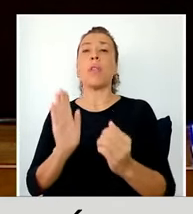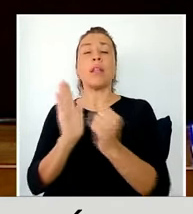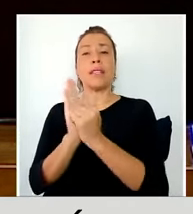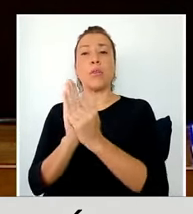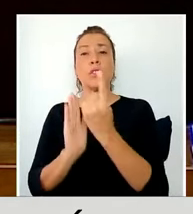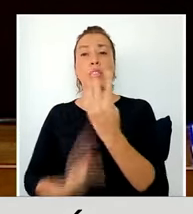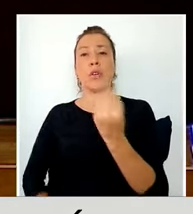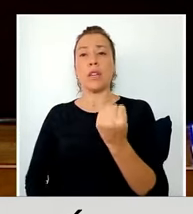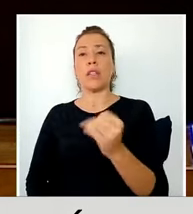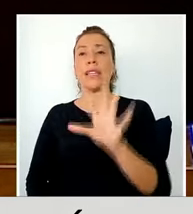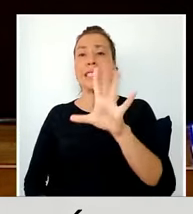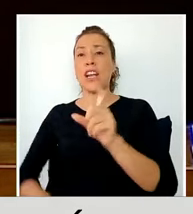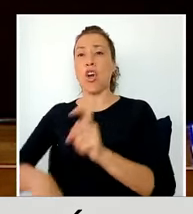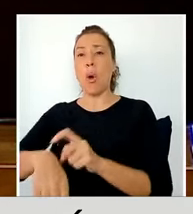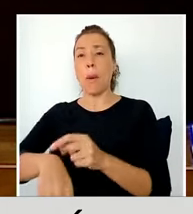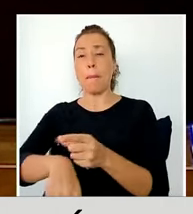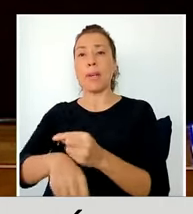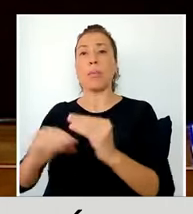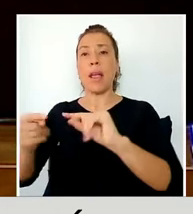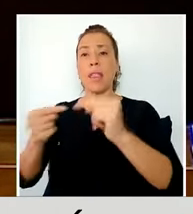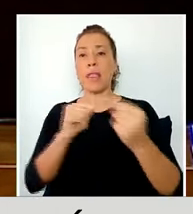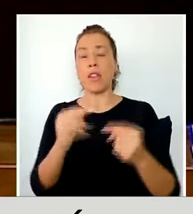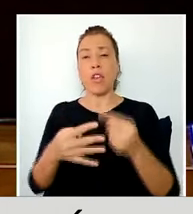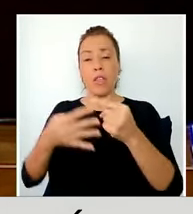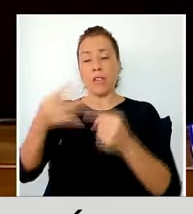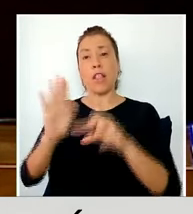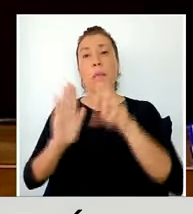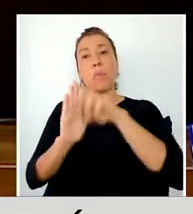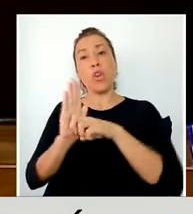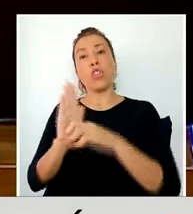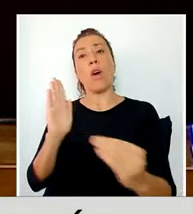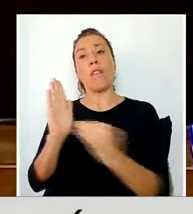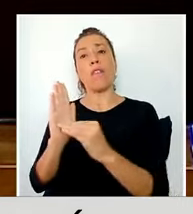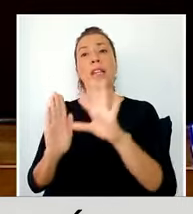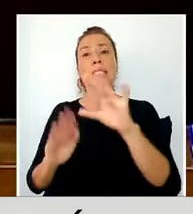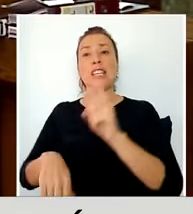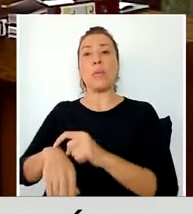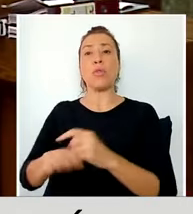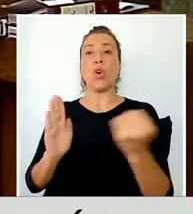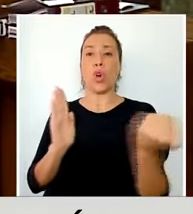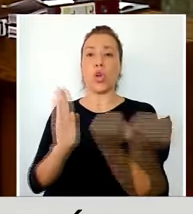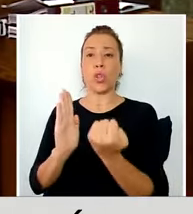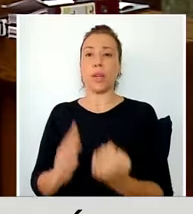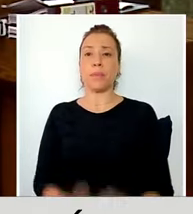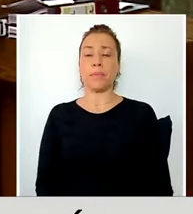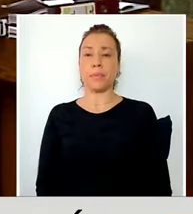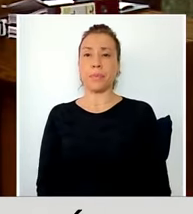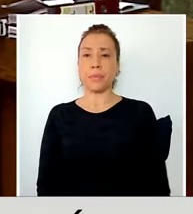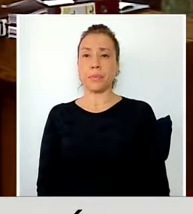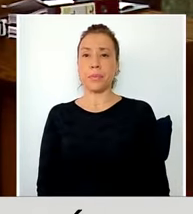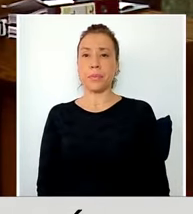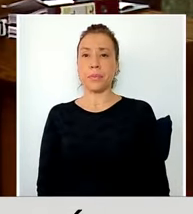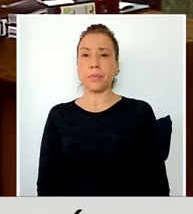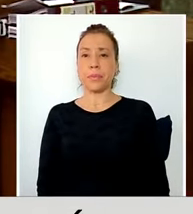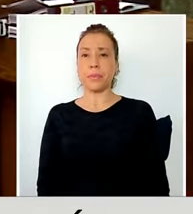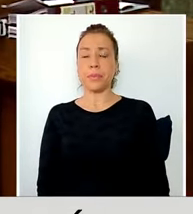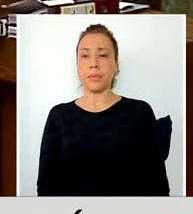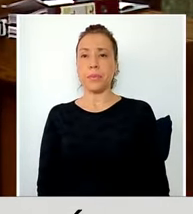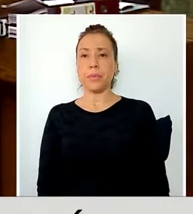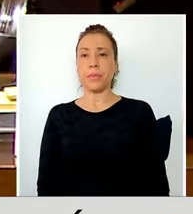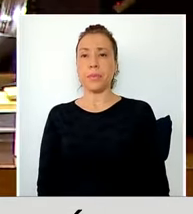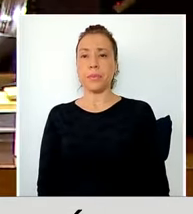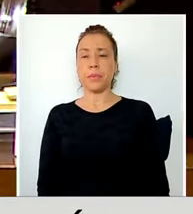5 minutos en la discusión de cada proyecto a favor y 5 minutos en contra muy bien tiene